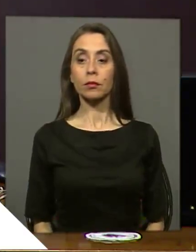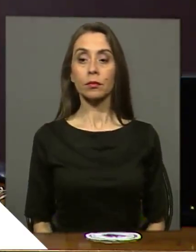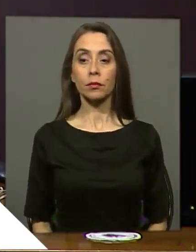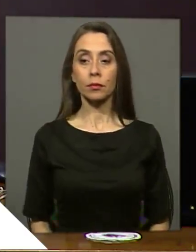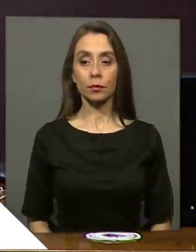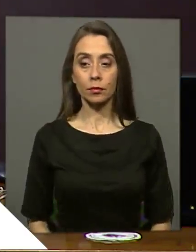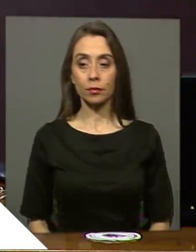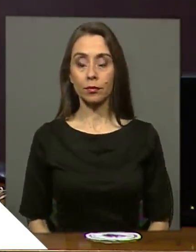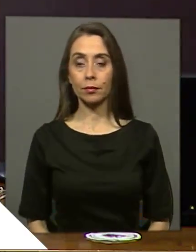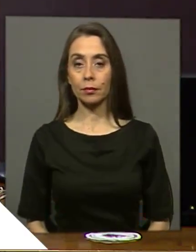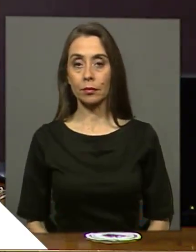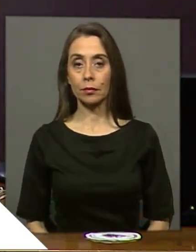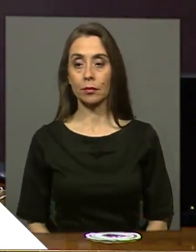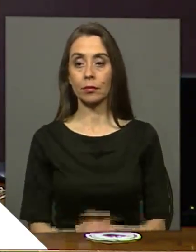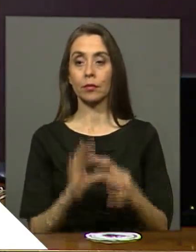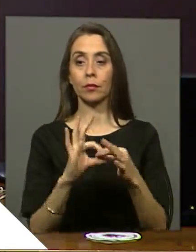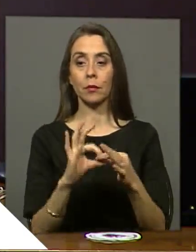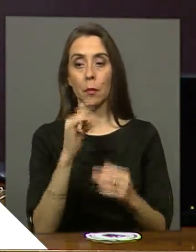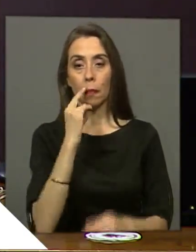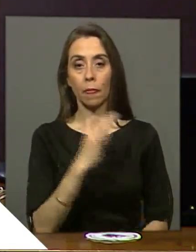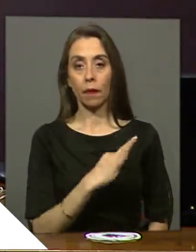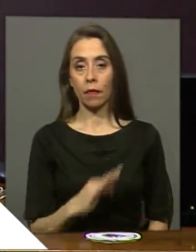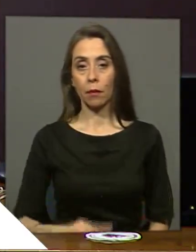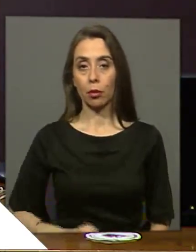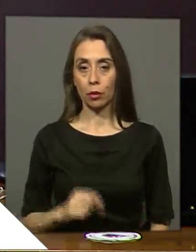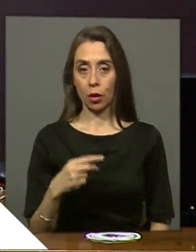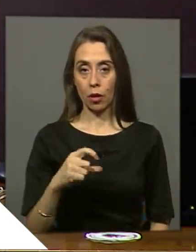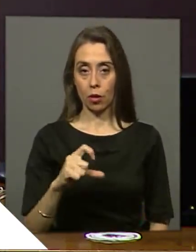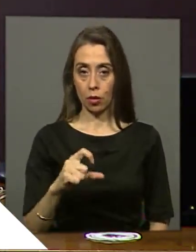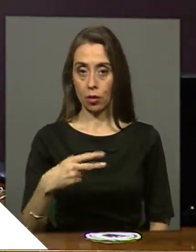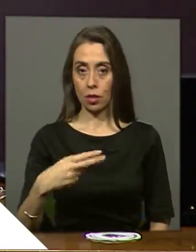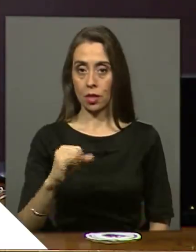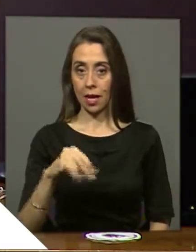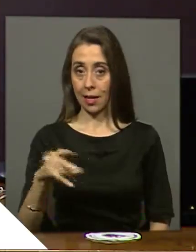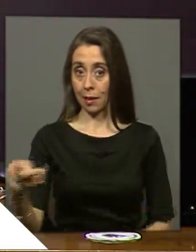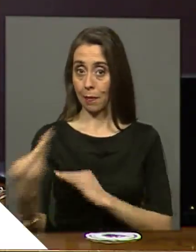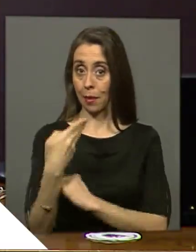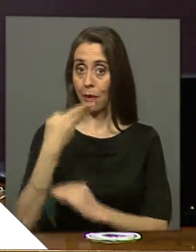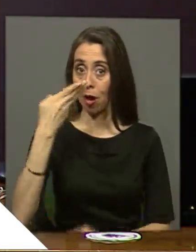gracias diputado diputado Chahín me había solicitado la palabra